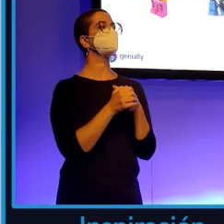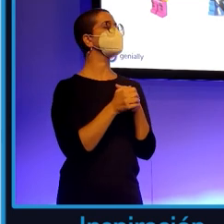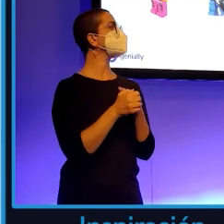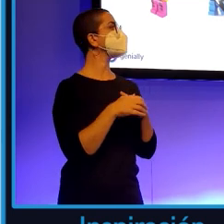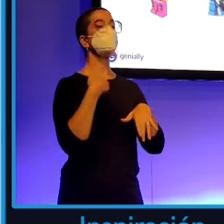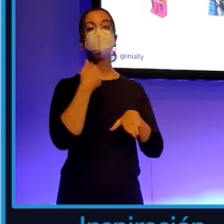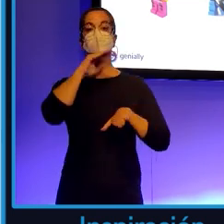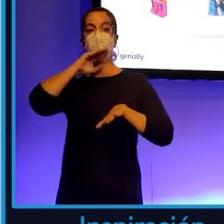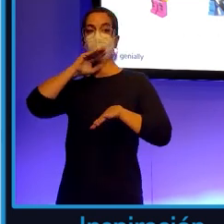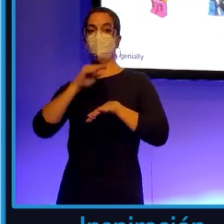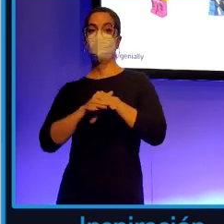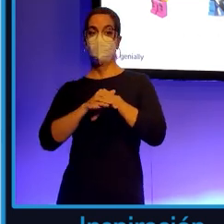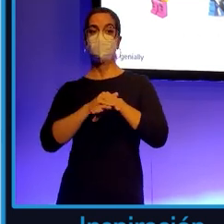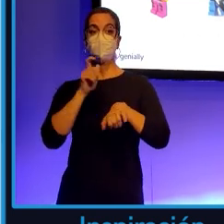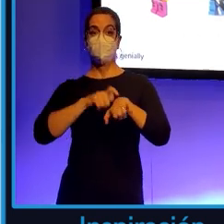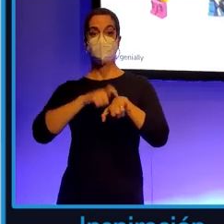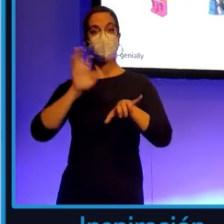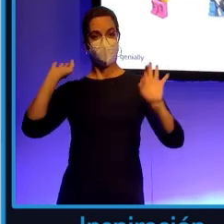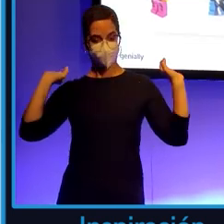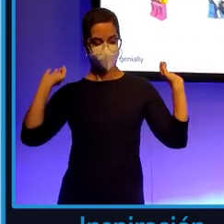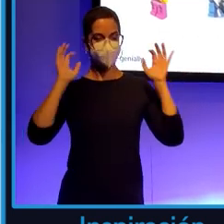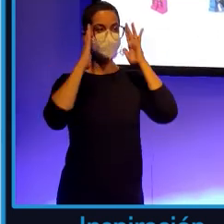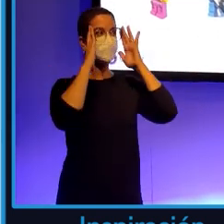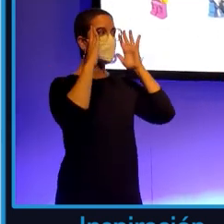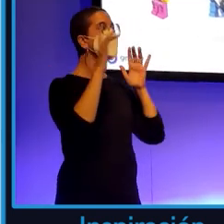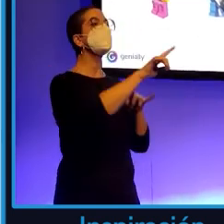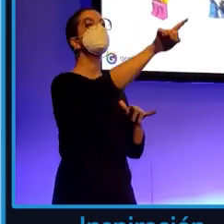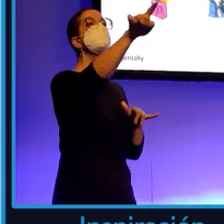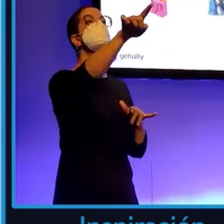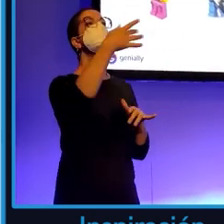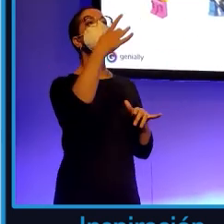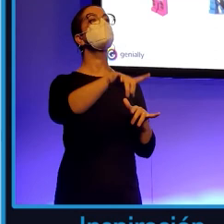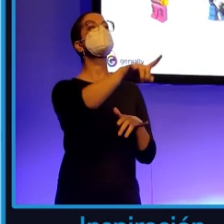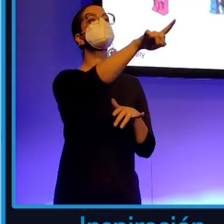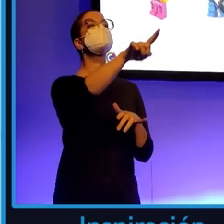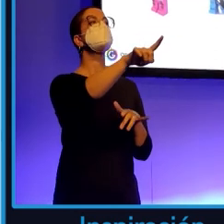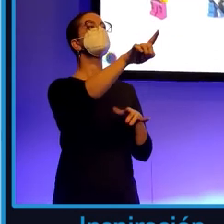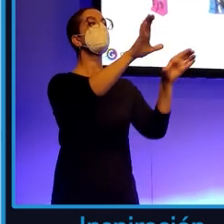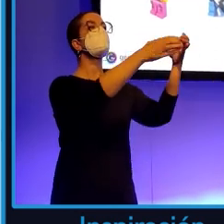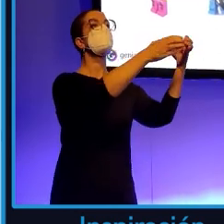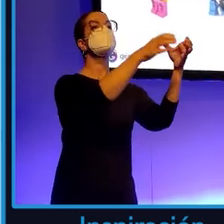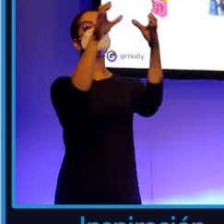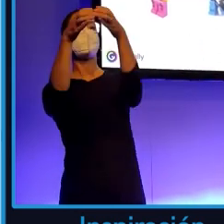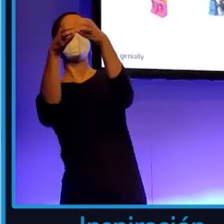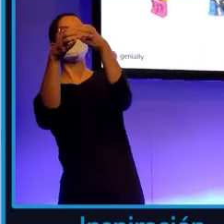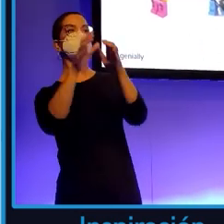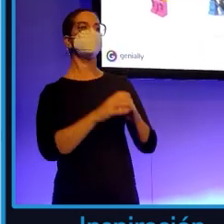para que no nos digan que nos tenemos que ir tenemos ahí aquí tú y después otro grupo